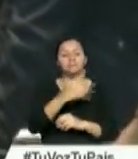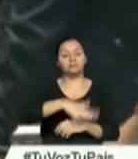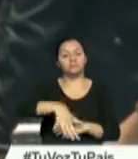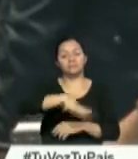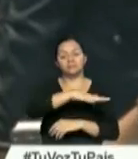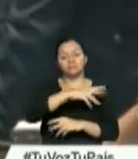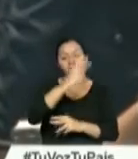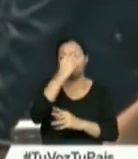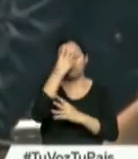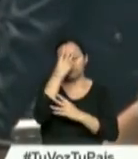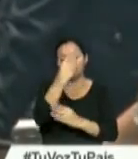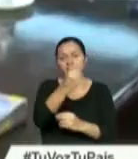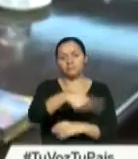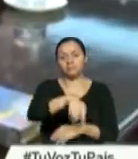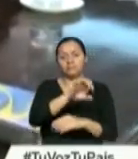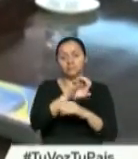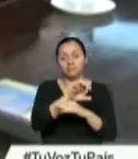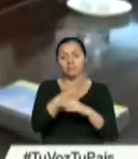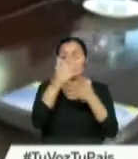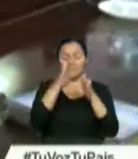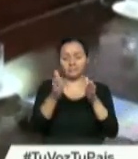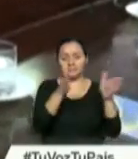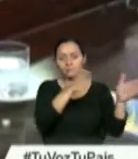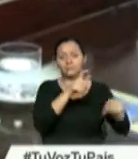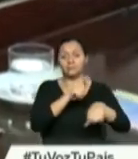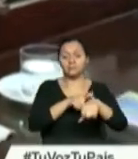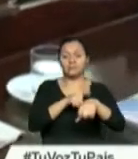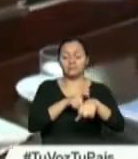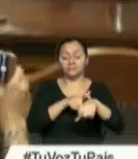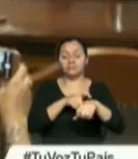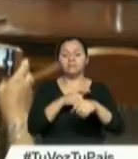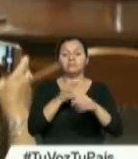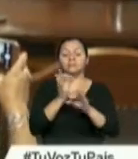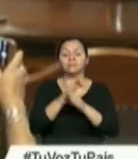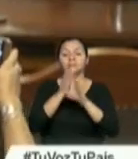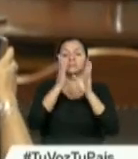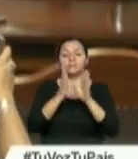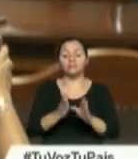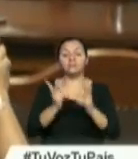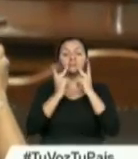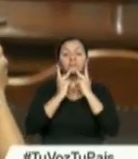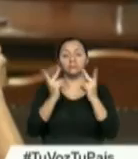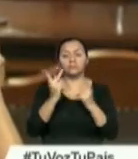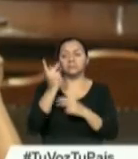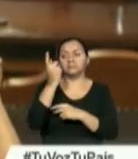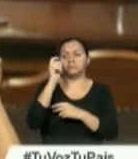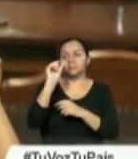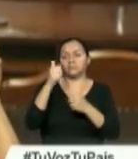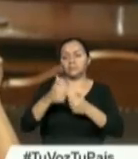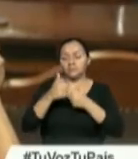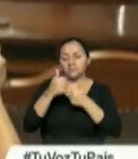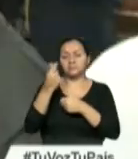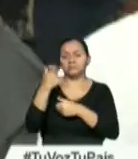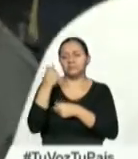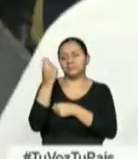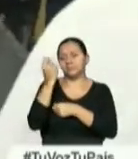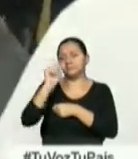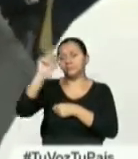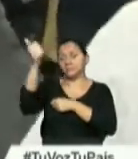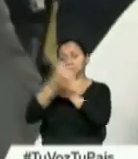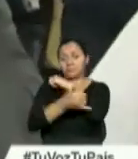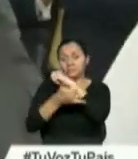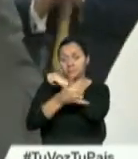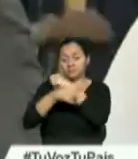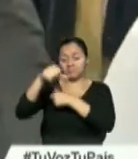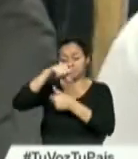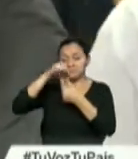mayoritario del pueblo ecuatoriano. En este plazo, los servidores públicos que tengan capitales y bienes de cualquier naturaleza en paraísos fiscales